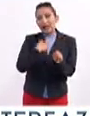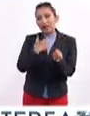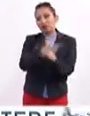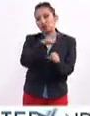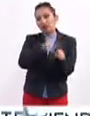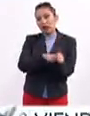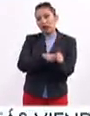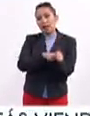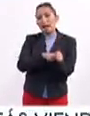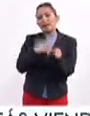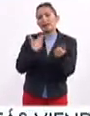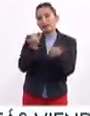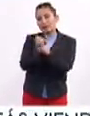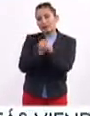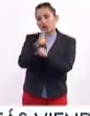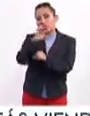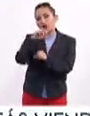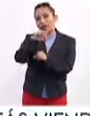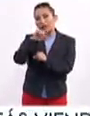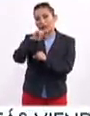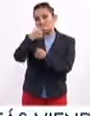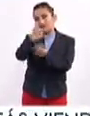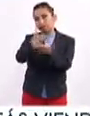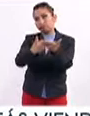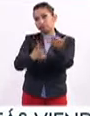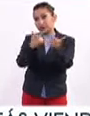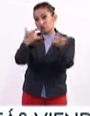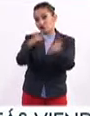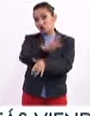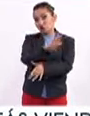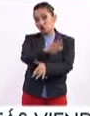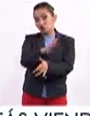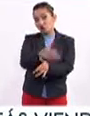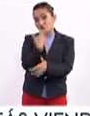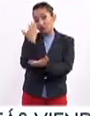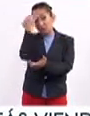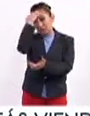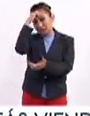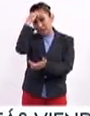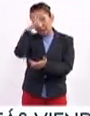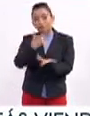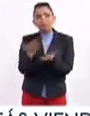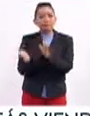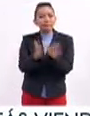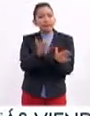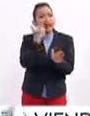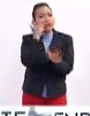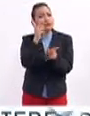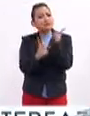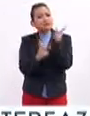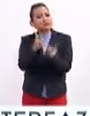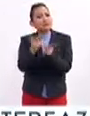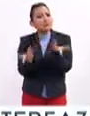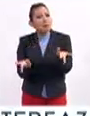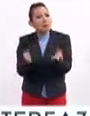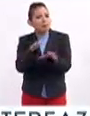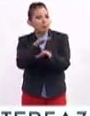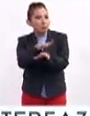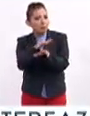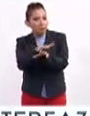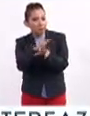del CONACYT. Y bueno, podríamos seguir aquí dando todo su vasto currículum, con quien pues queremos platicar